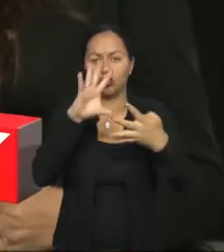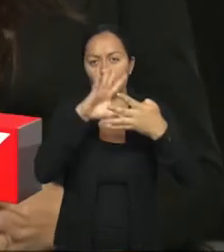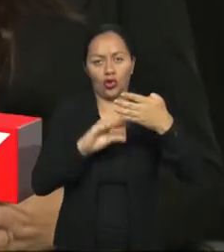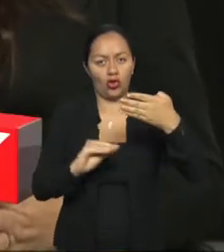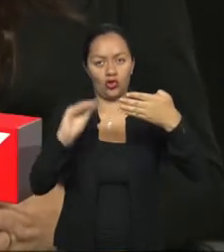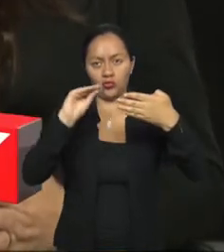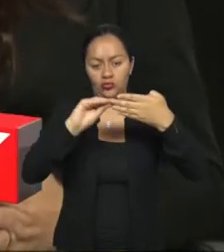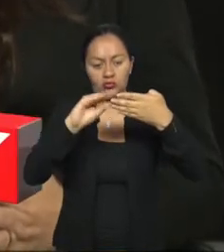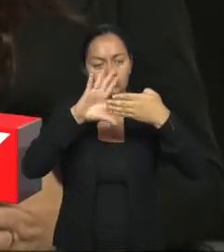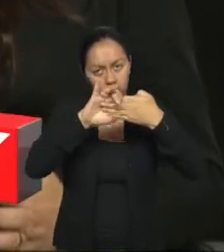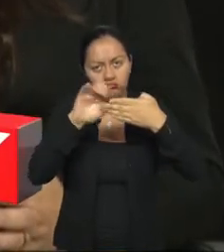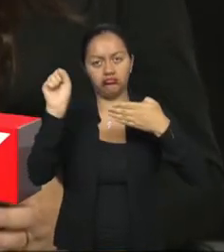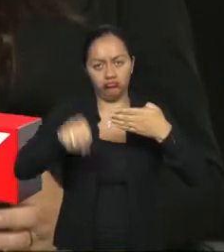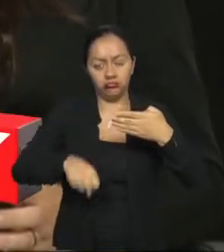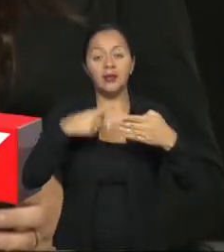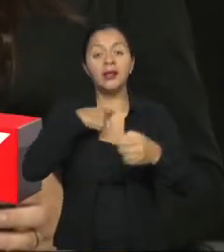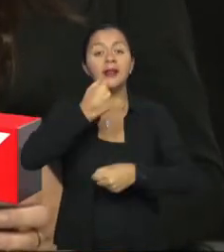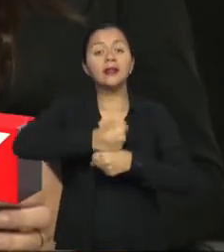Nosotros trabajamos,